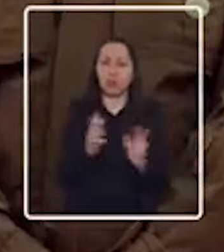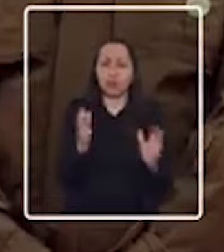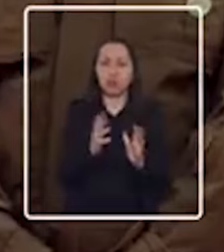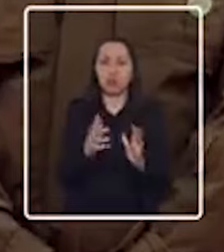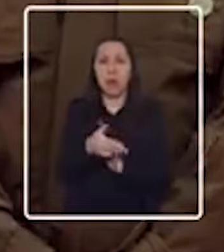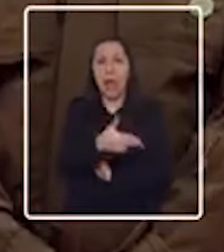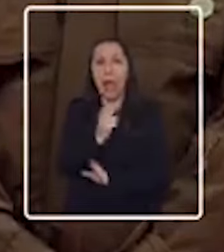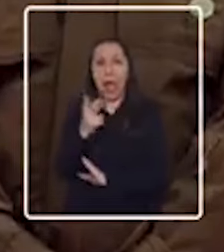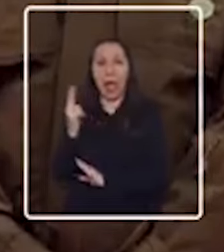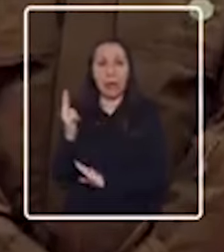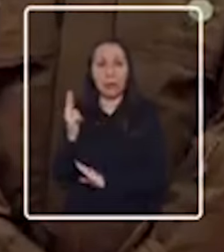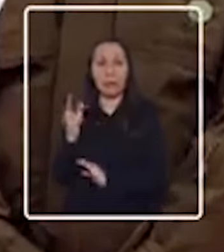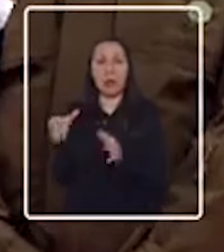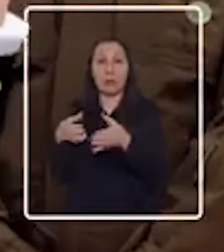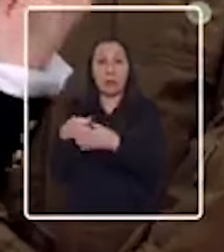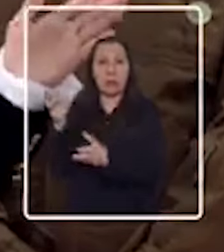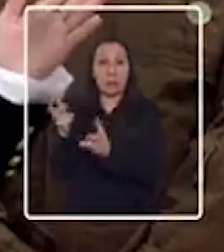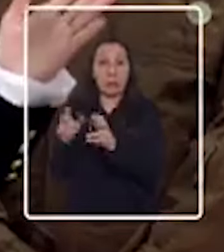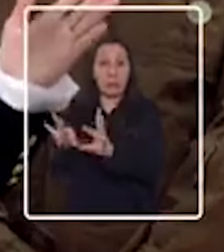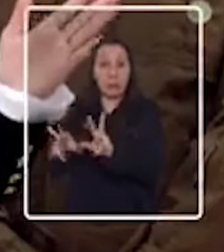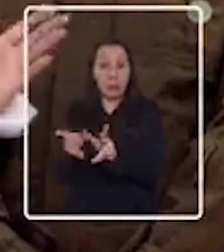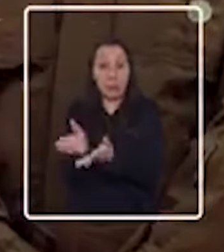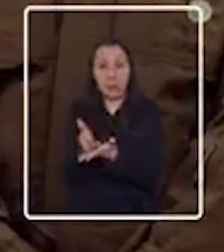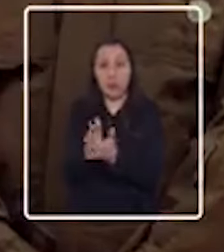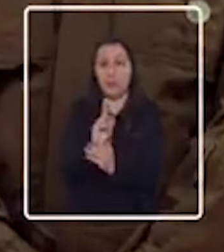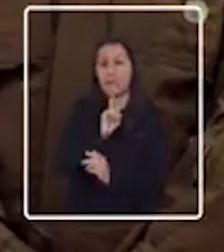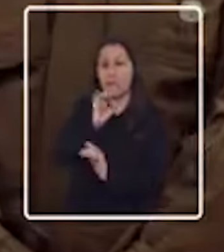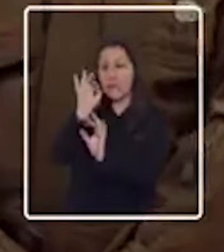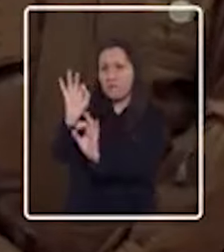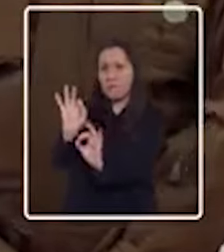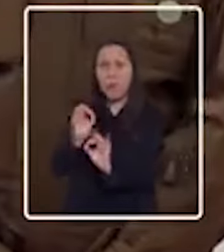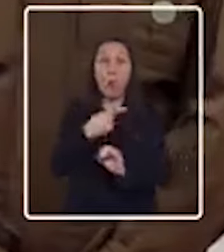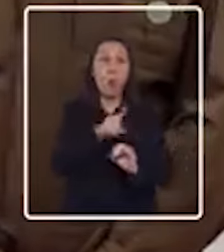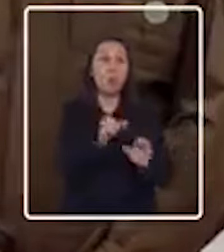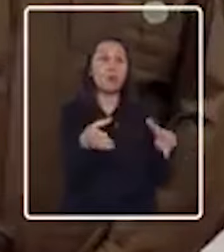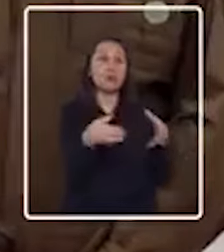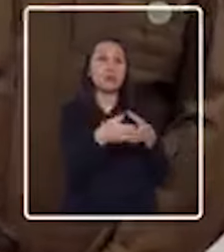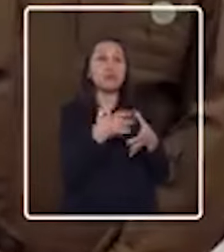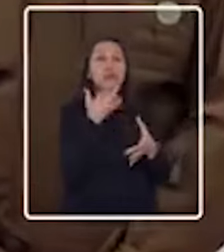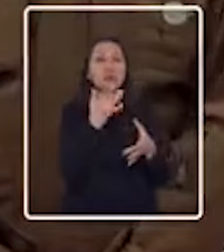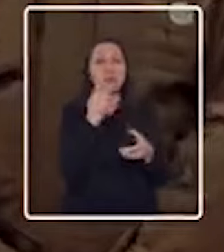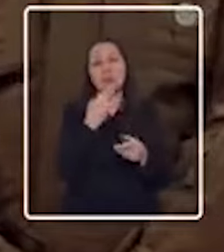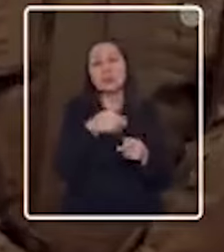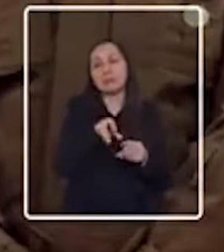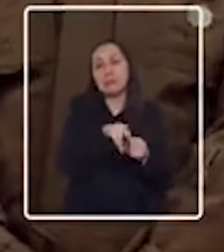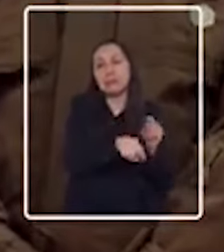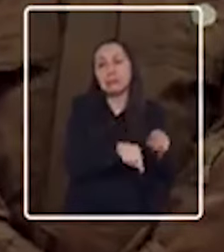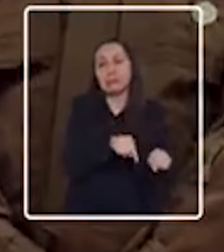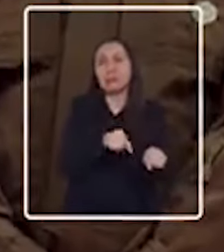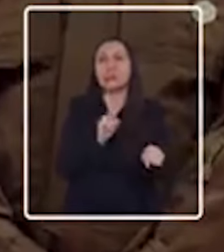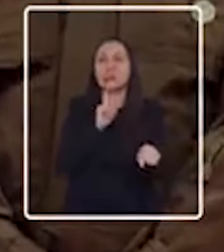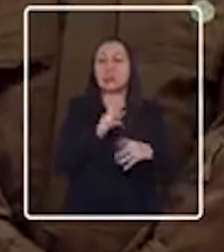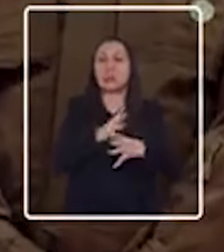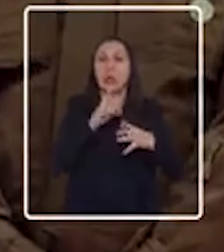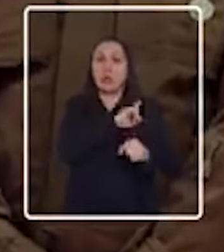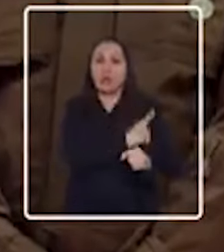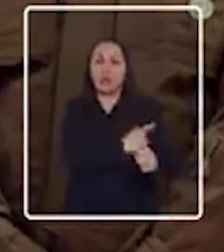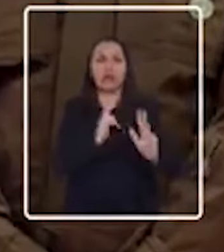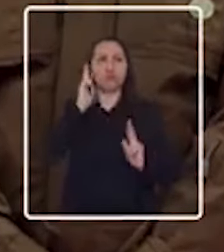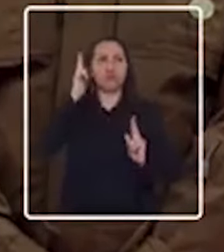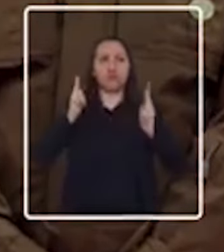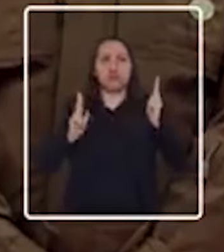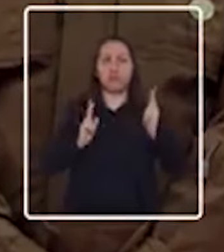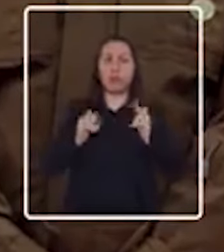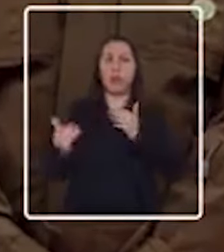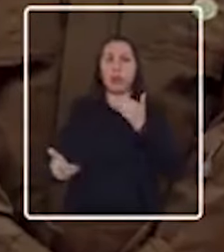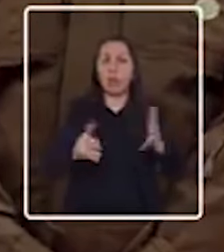las armas, las bandas, tanto de crimen organizado sofisticado como las bandas más comunes, pero que hoy día tienen gran poder de fuego y causan